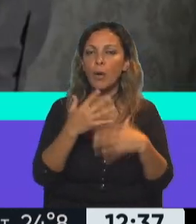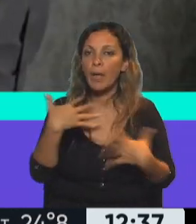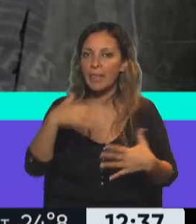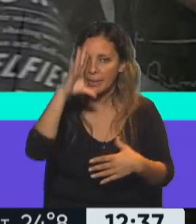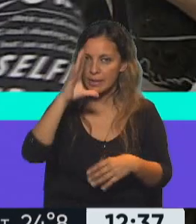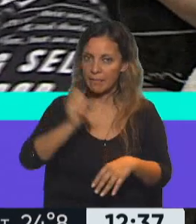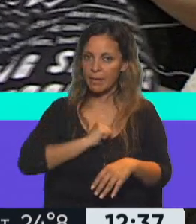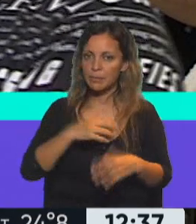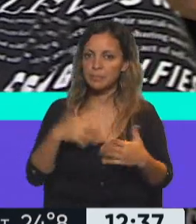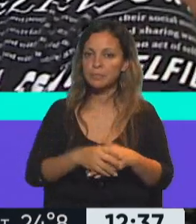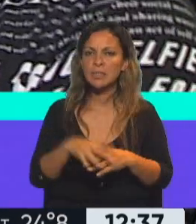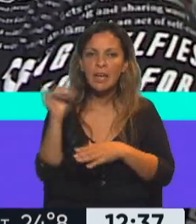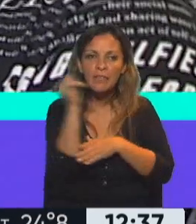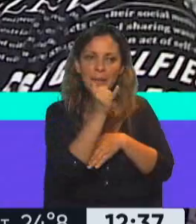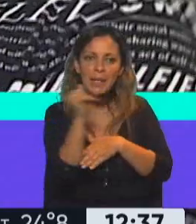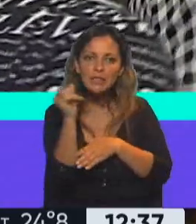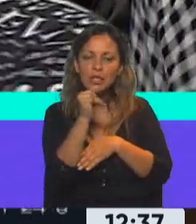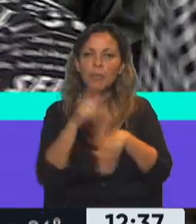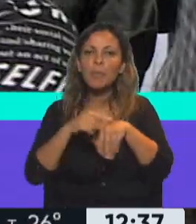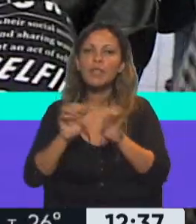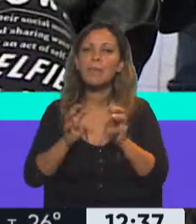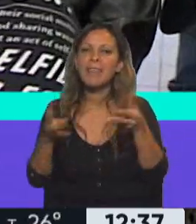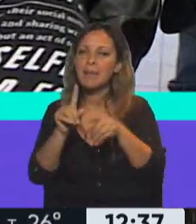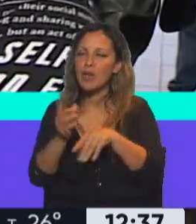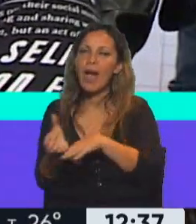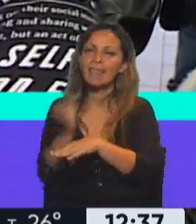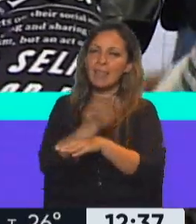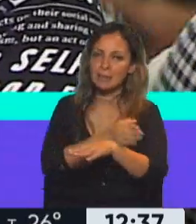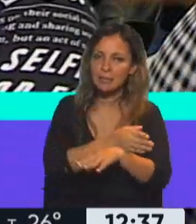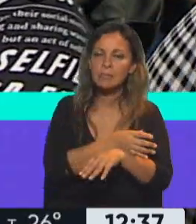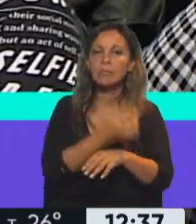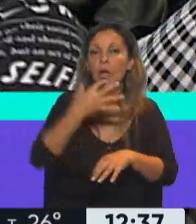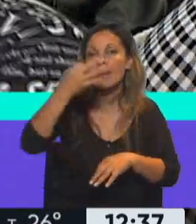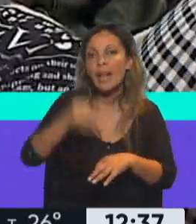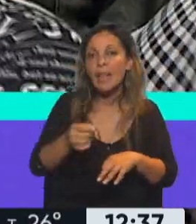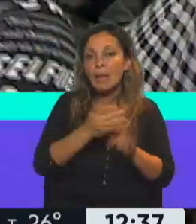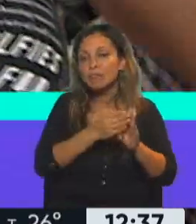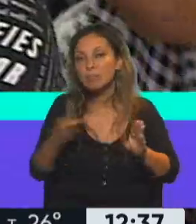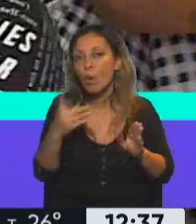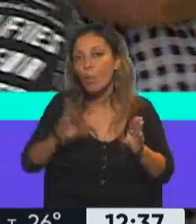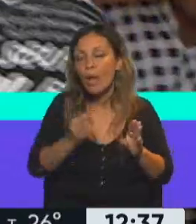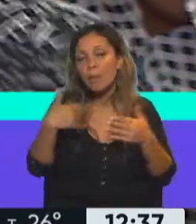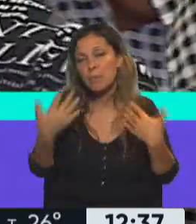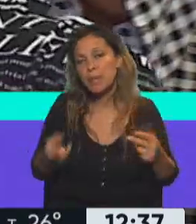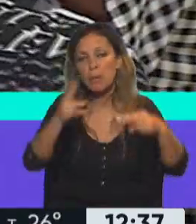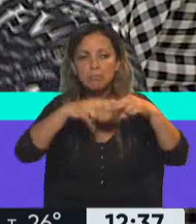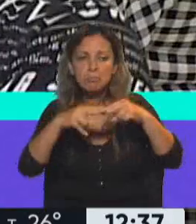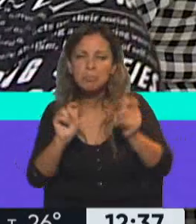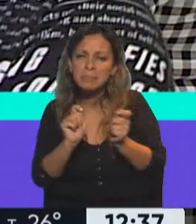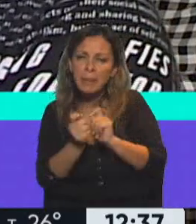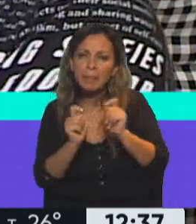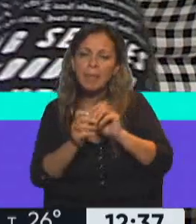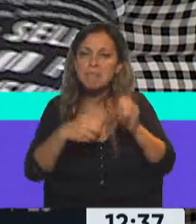desafío. La filmamos antes de la pandemia, pero bueno, la realidad es que estuvimos el año de pandemia editando, haciéndole cositas, mejoras,